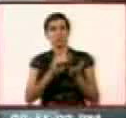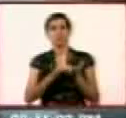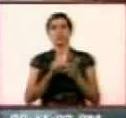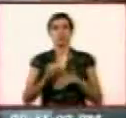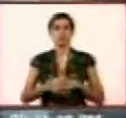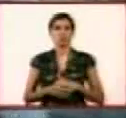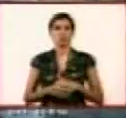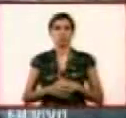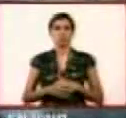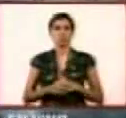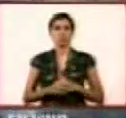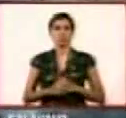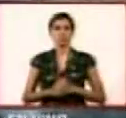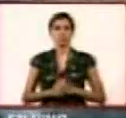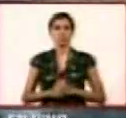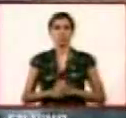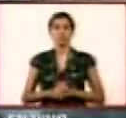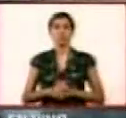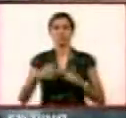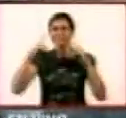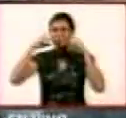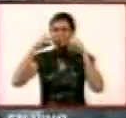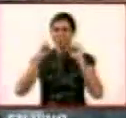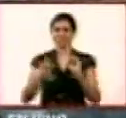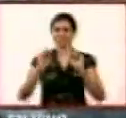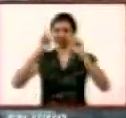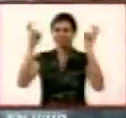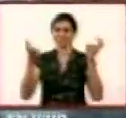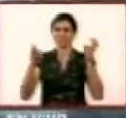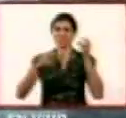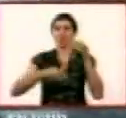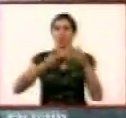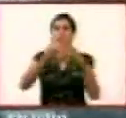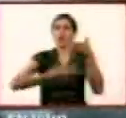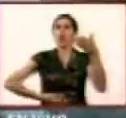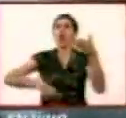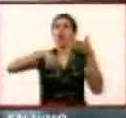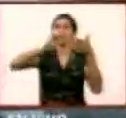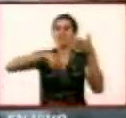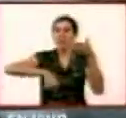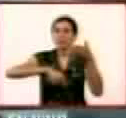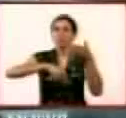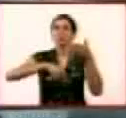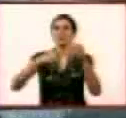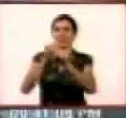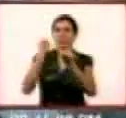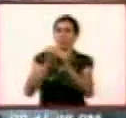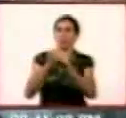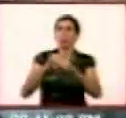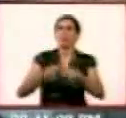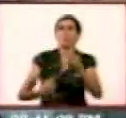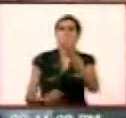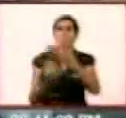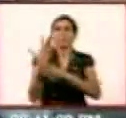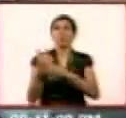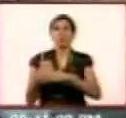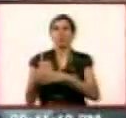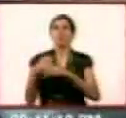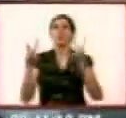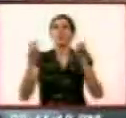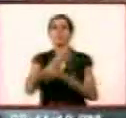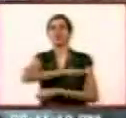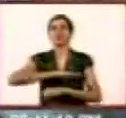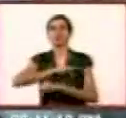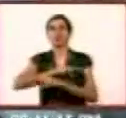nuevamente como soy especialista en el tema de los contratos colectivos creé en mercal obrero gran misión